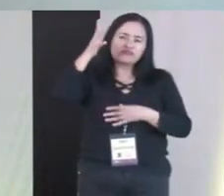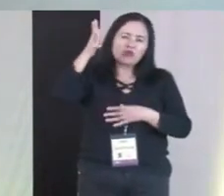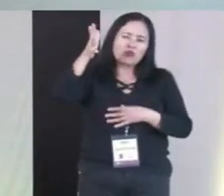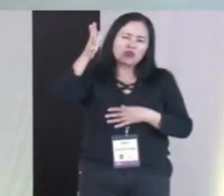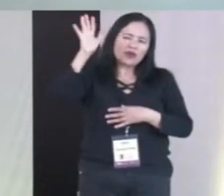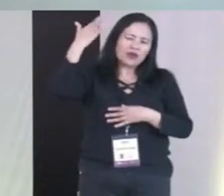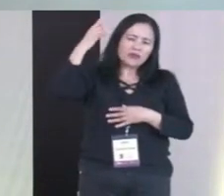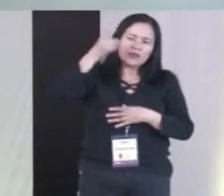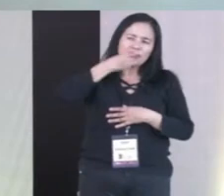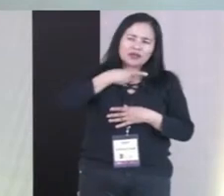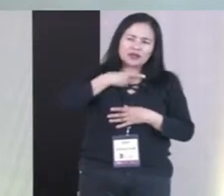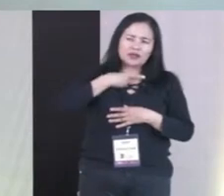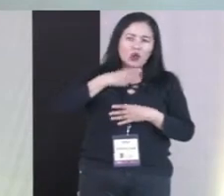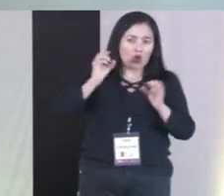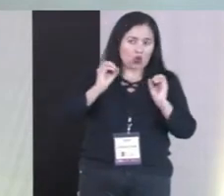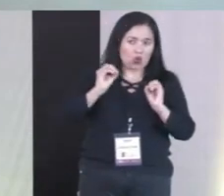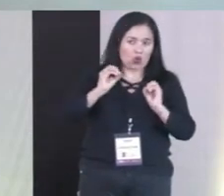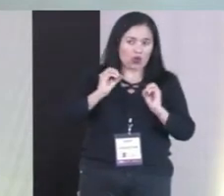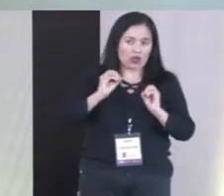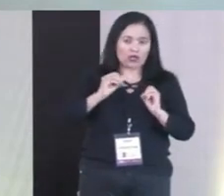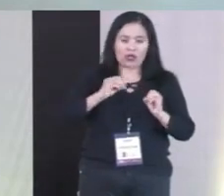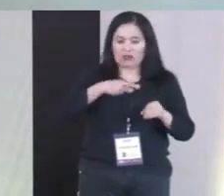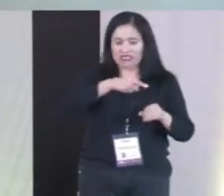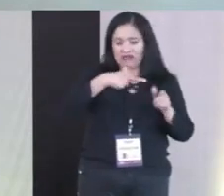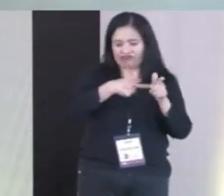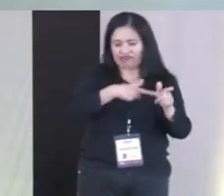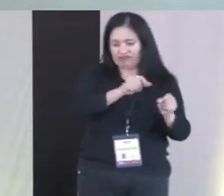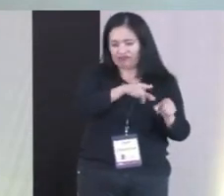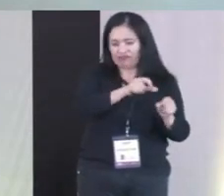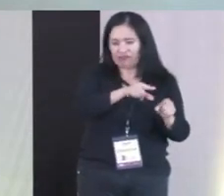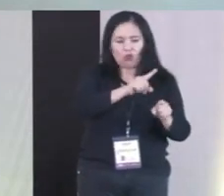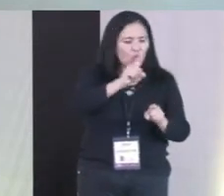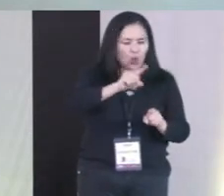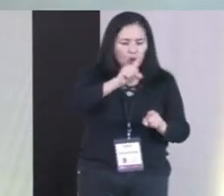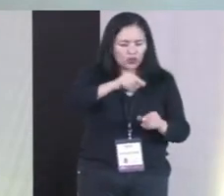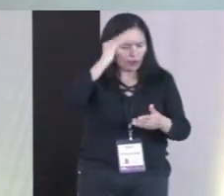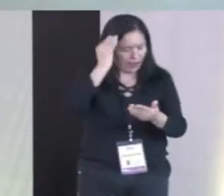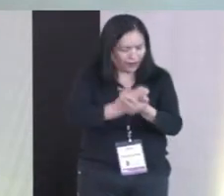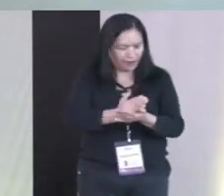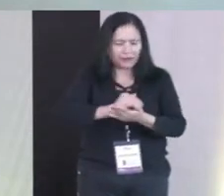diciendo: esto no va a ser para siempre, esto va a pasar, esto se va a terminar.